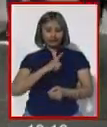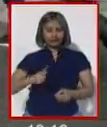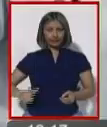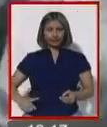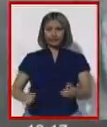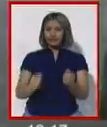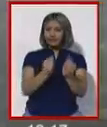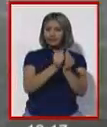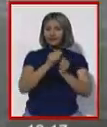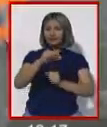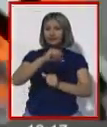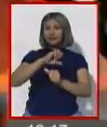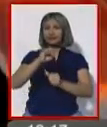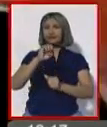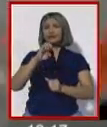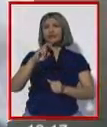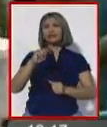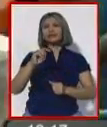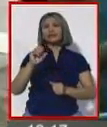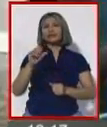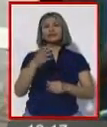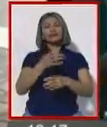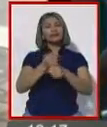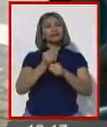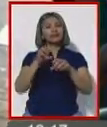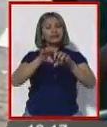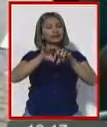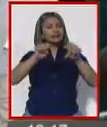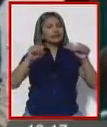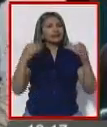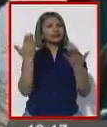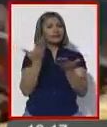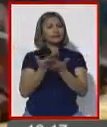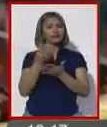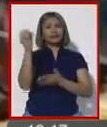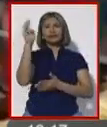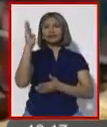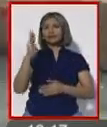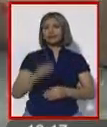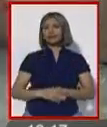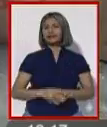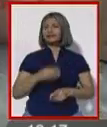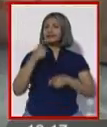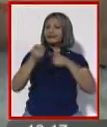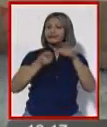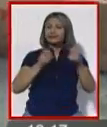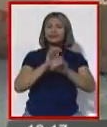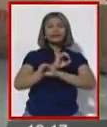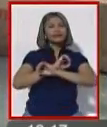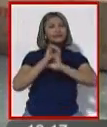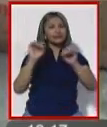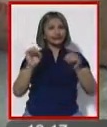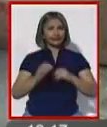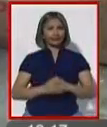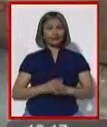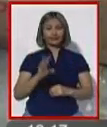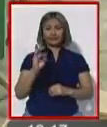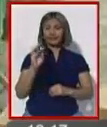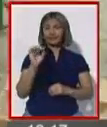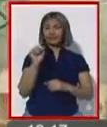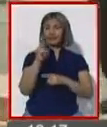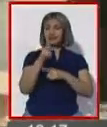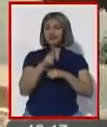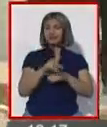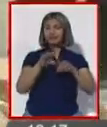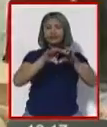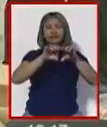Alcaldía, conjuntamente con el SENASAC, se decomisó embutidos que provenían del Brasil sin ningún control sanitario. Fueron 70